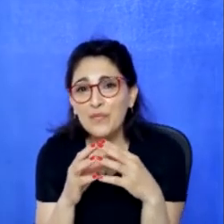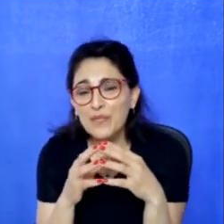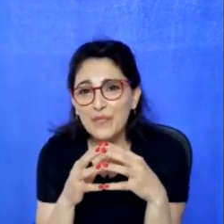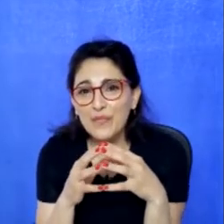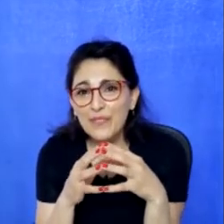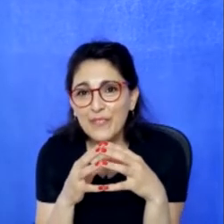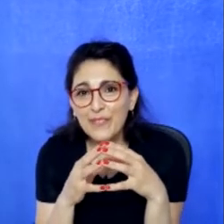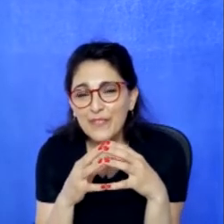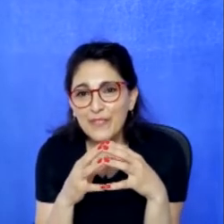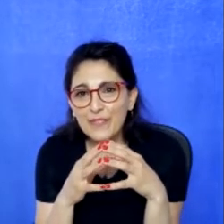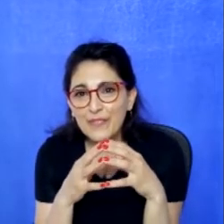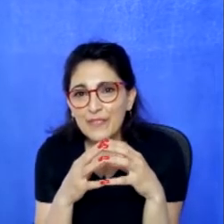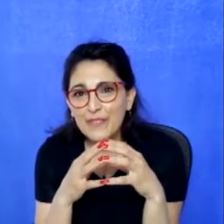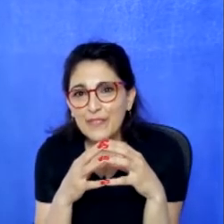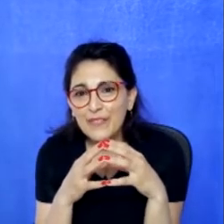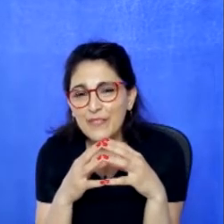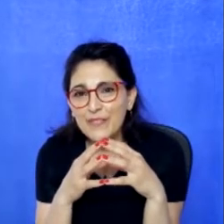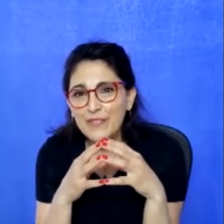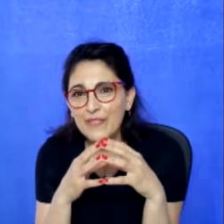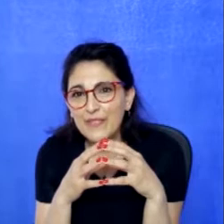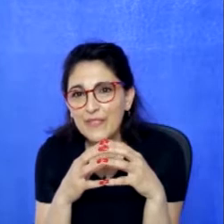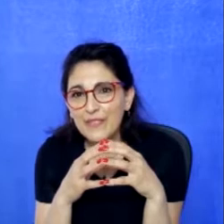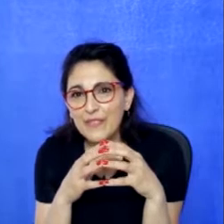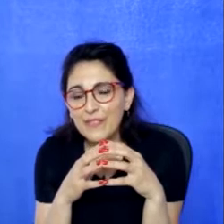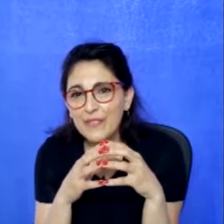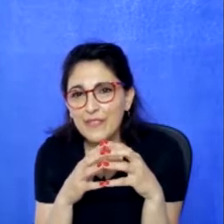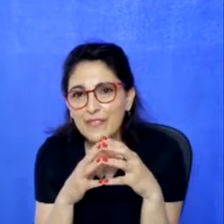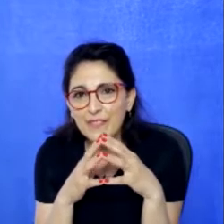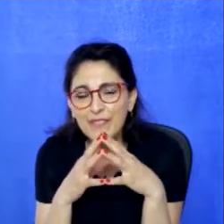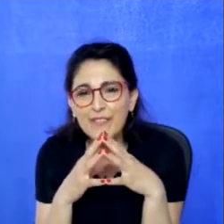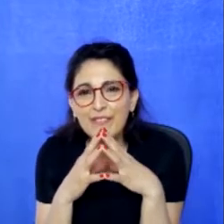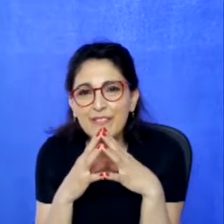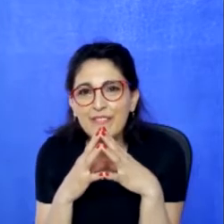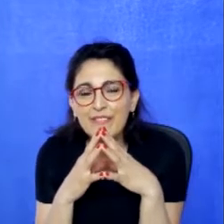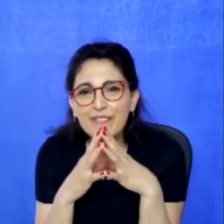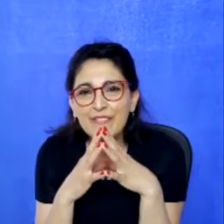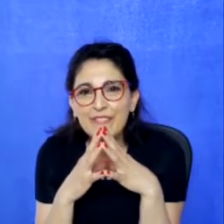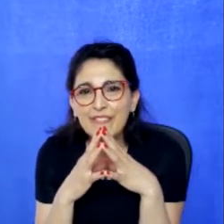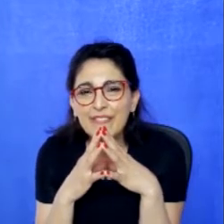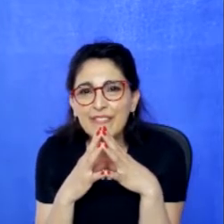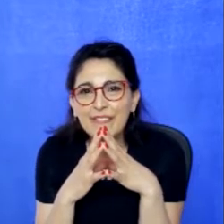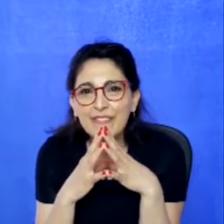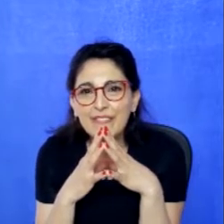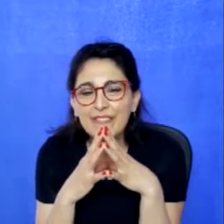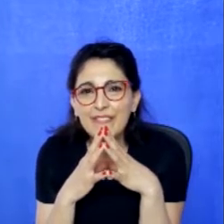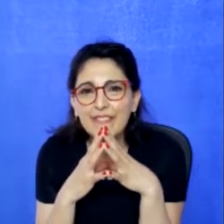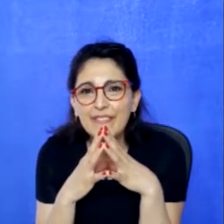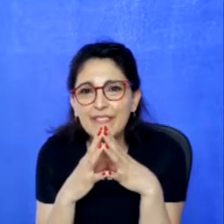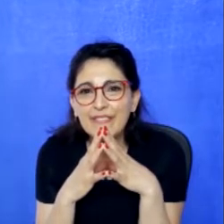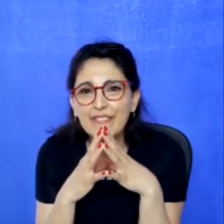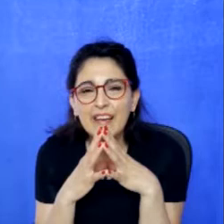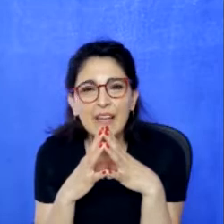de acompañarte en la locura, porque yo hice una locura enorme. Imagínate que yo me vine de vacaciones en Argentina y me quedé 15